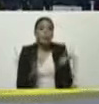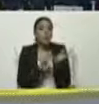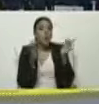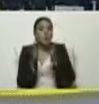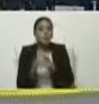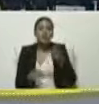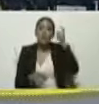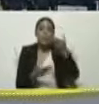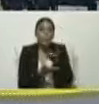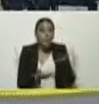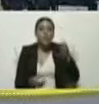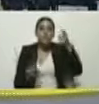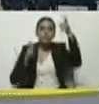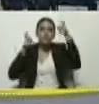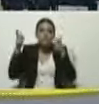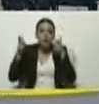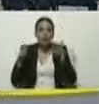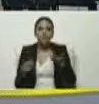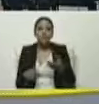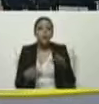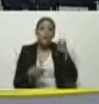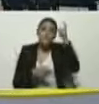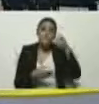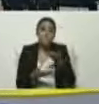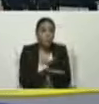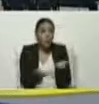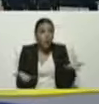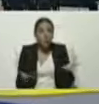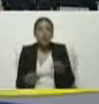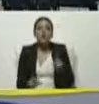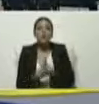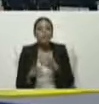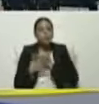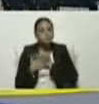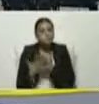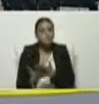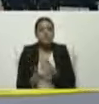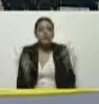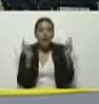Chávez. Es el pueblo noble que ama la patria.